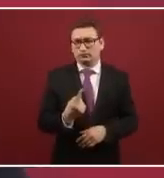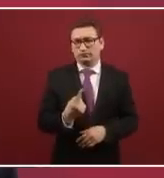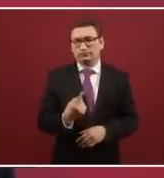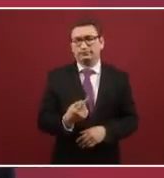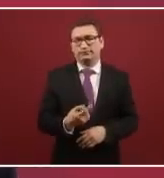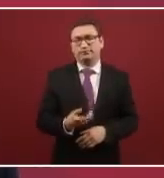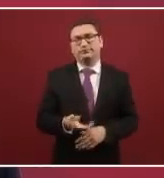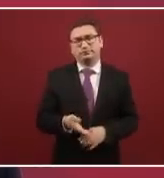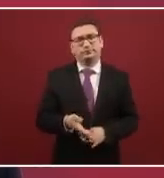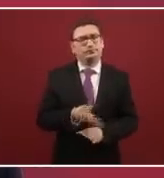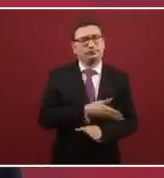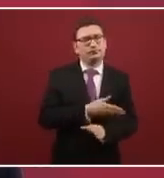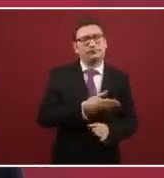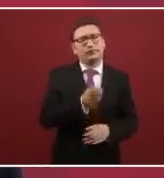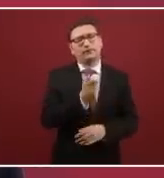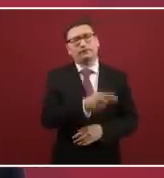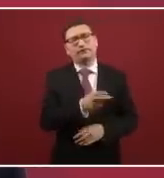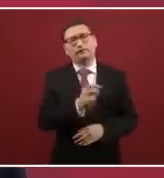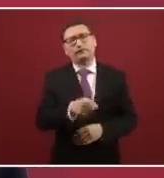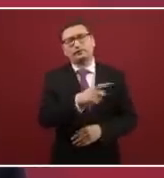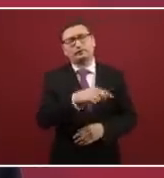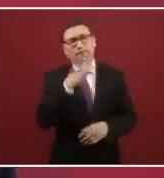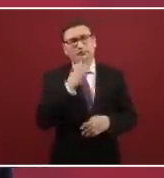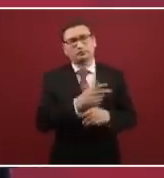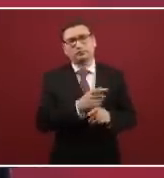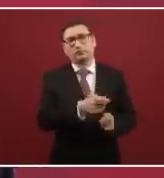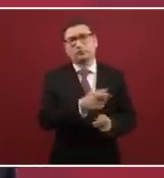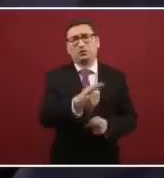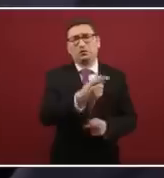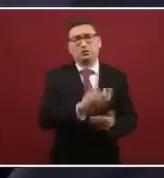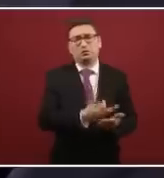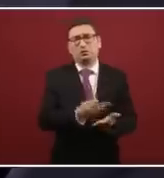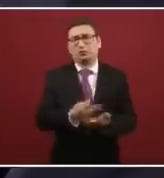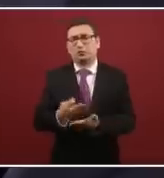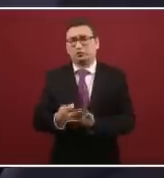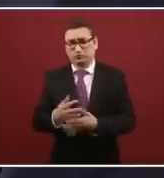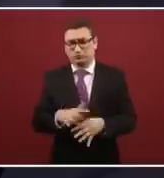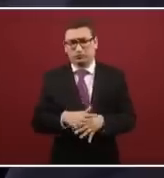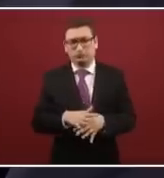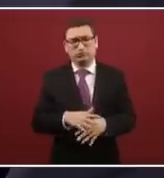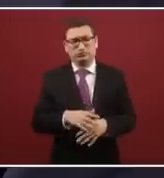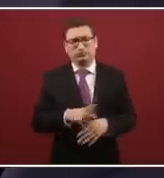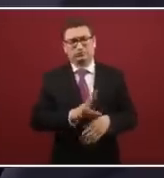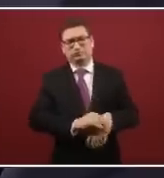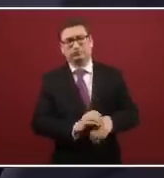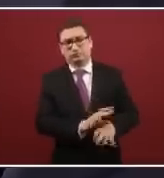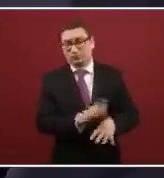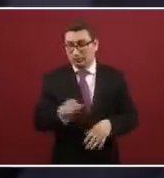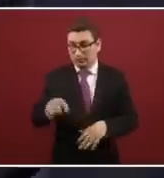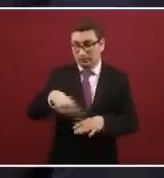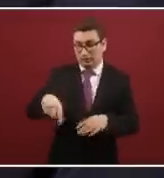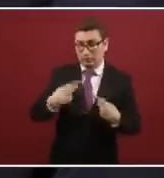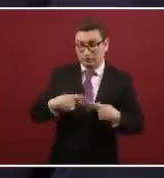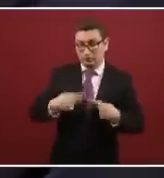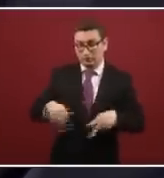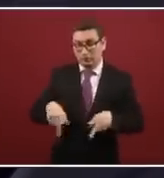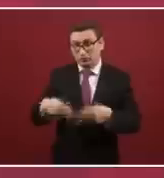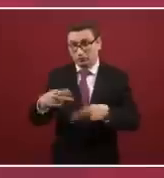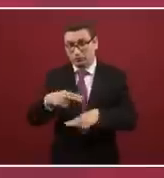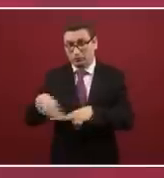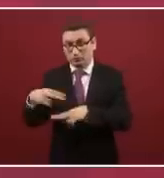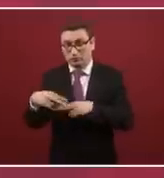habían estos privilegios fiscales? No es el caso de los billeteros, aclarando. Estamos hablando de